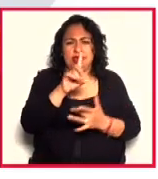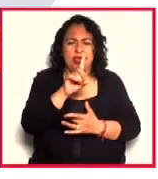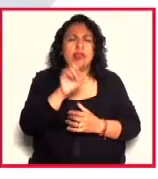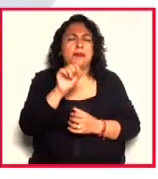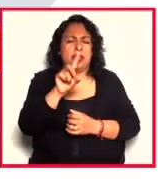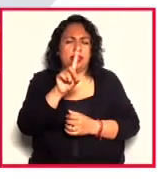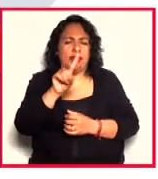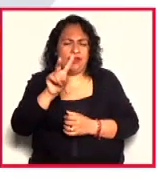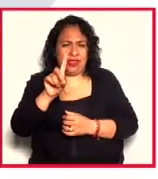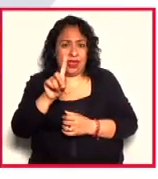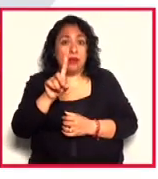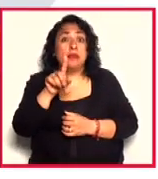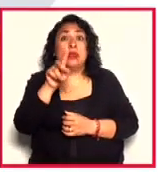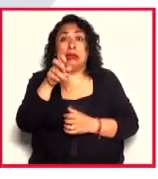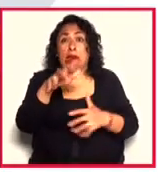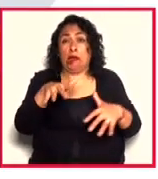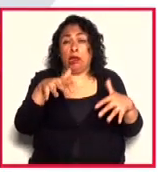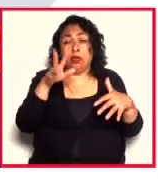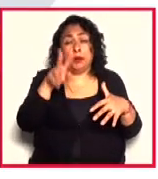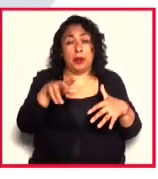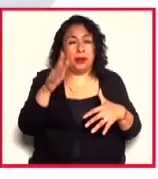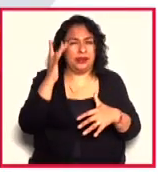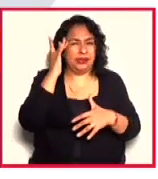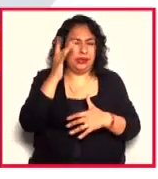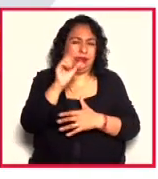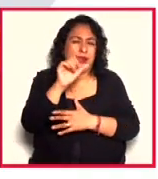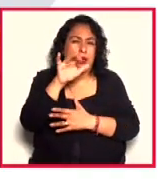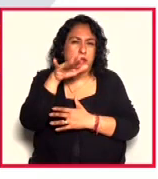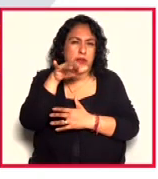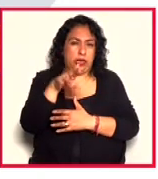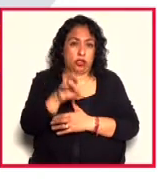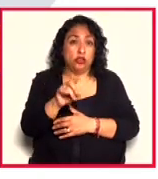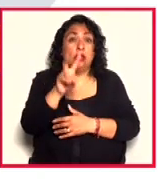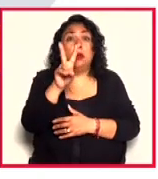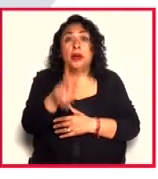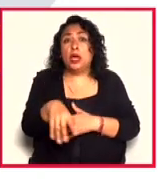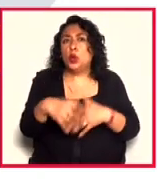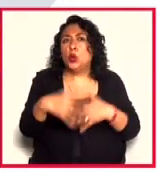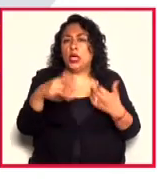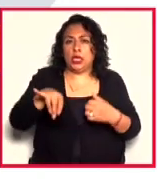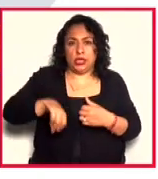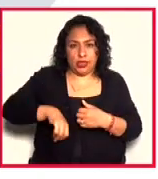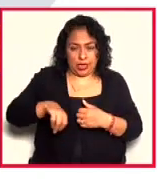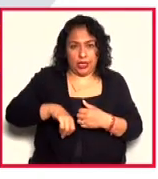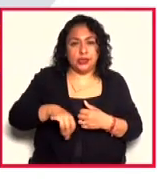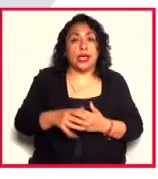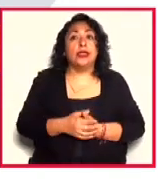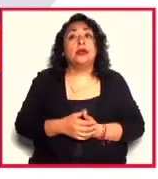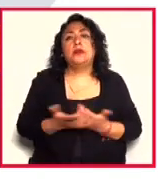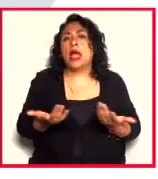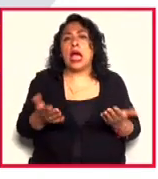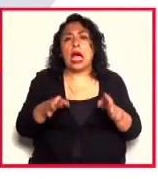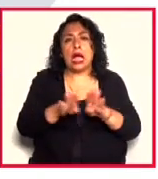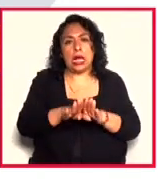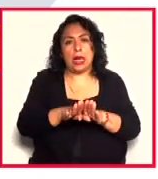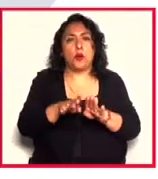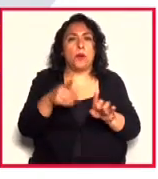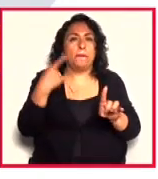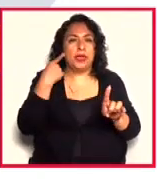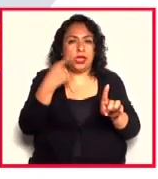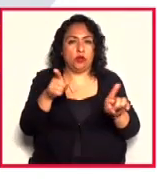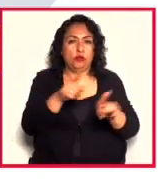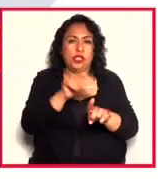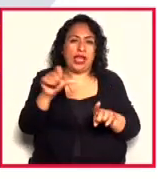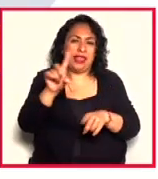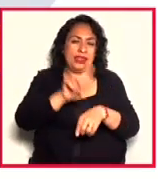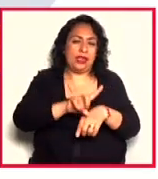porque insisto, esta pasión, la pasión según San Marcos de Golijov, es un muy interesante espectáculo. Y concluyo Mirando Músicas de hoy, dedicado al Viernes